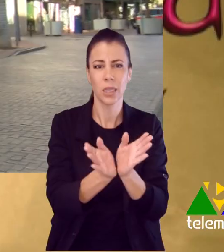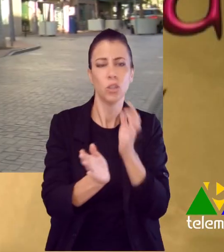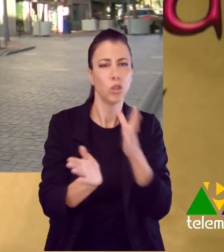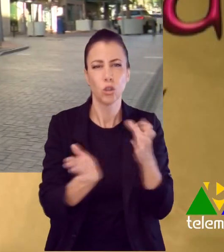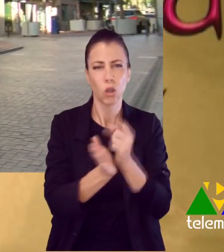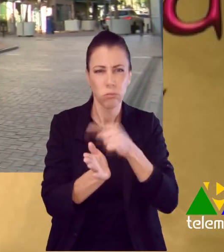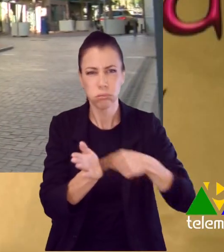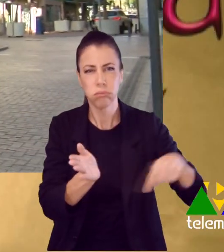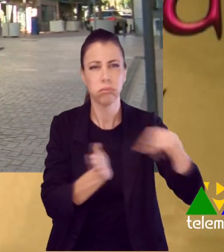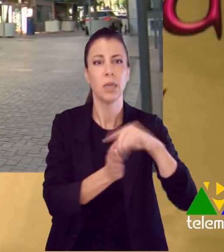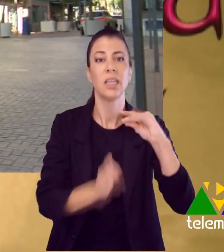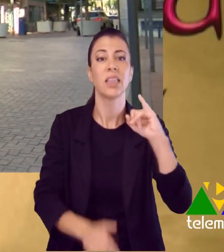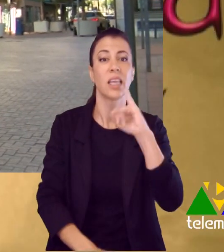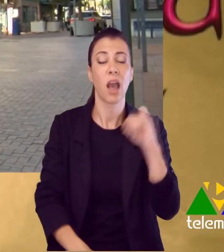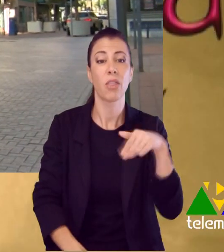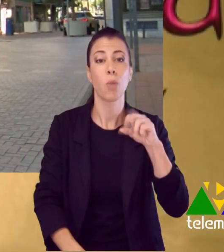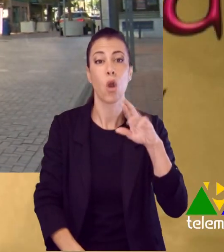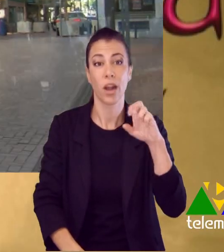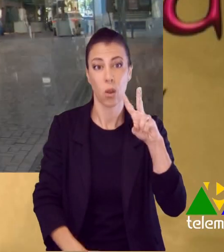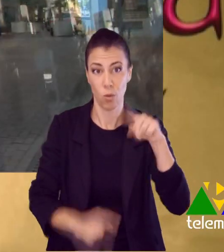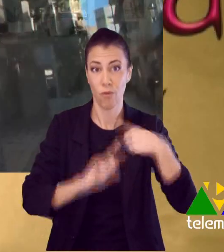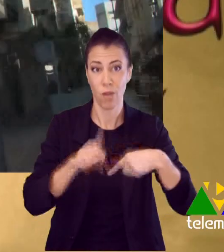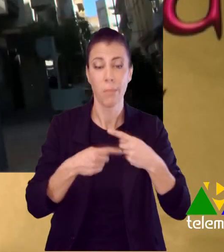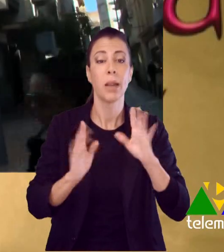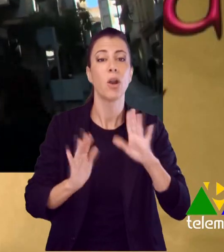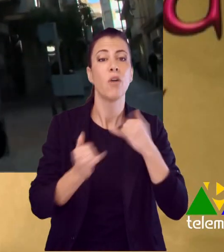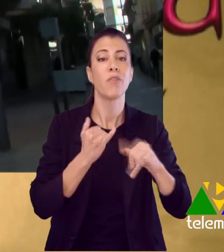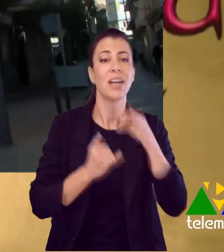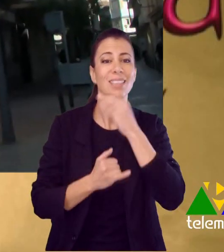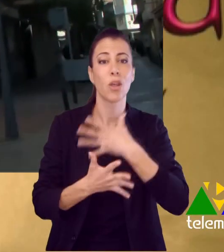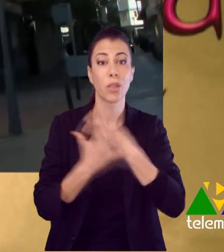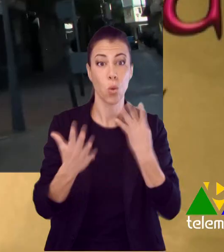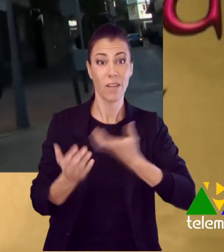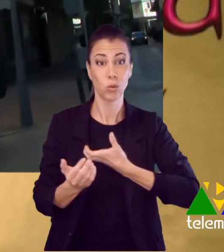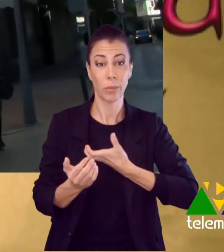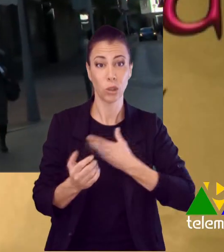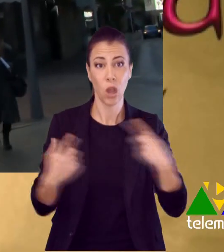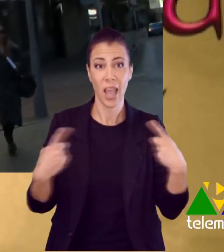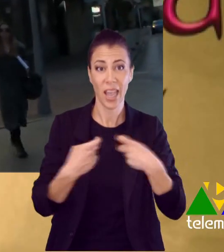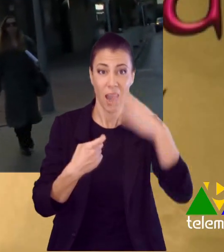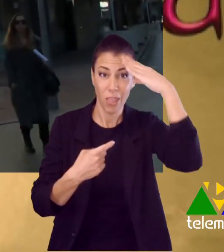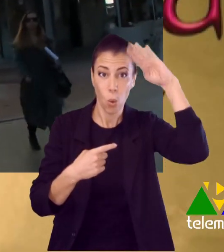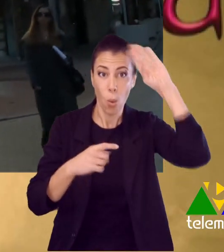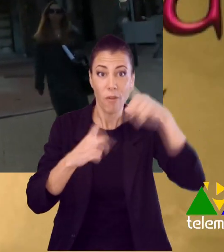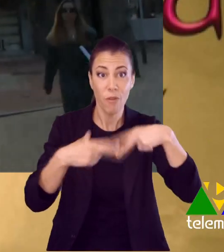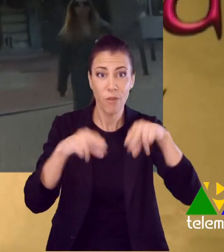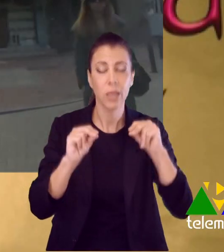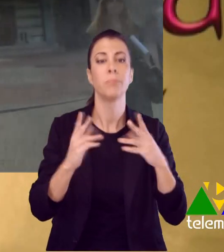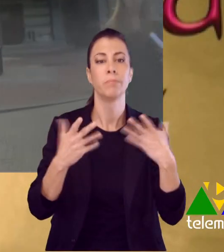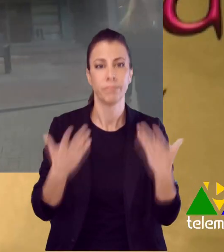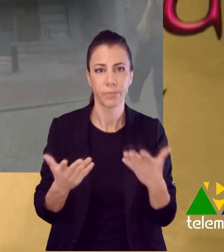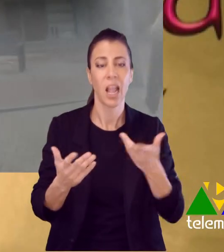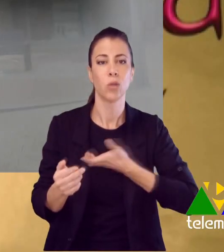de la Plaza Díaz Moreu. A finales del siglo XIX, el ayuntamiento, cuando termina la guerra de Cuba, el ayuntamiento